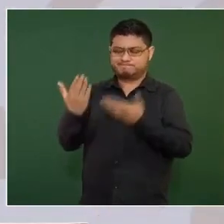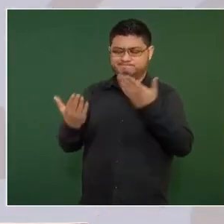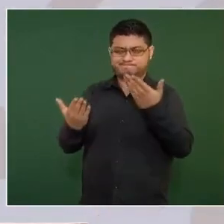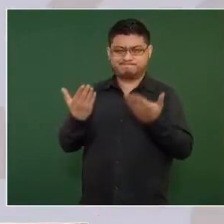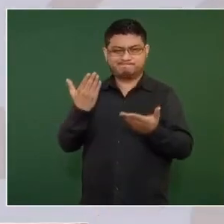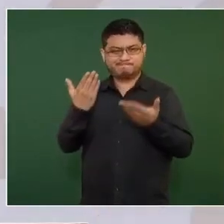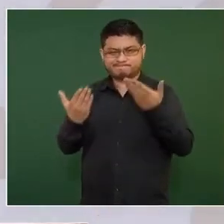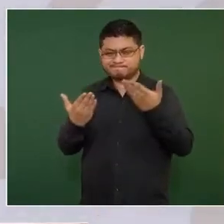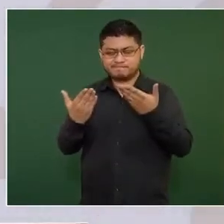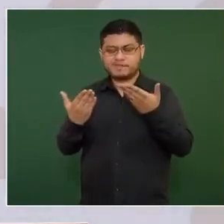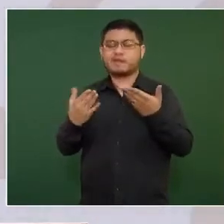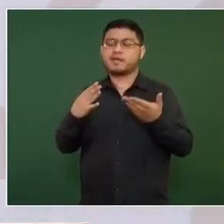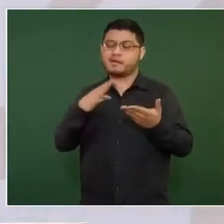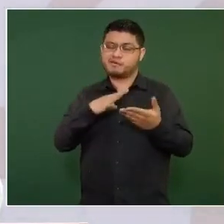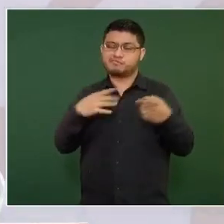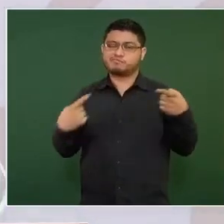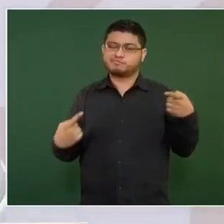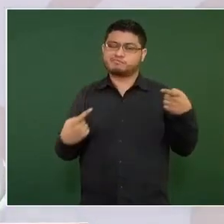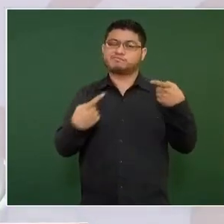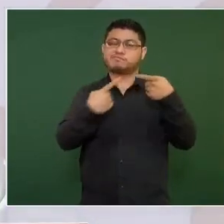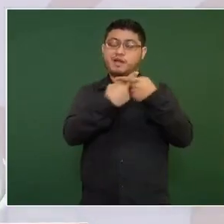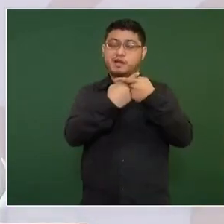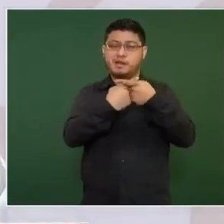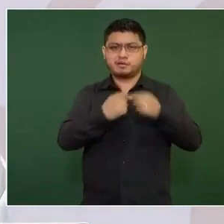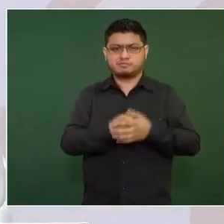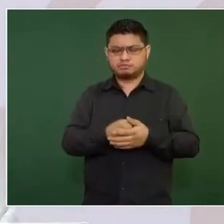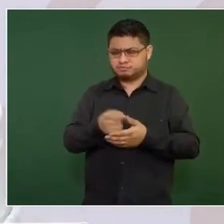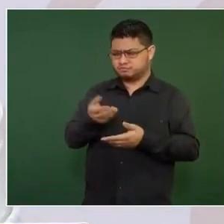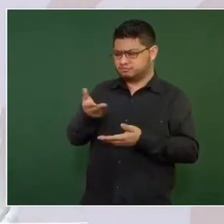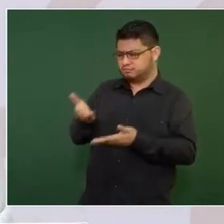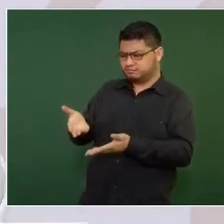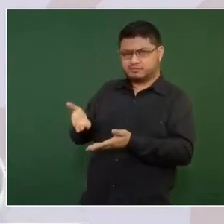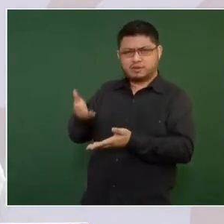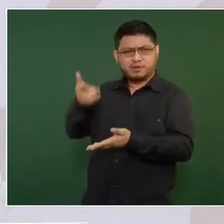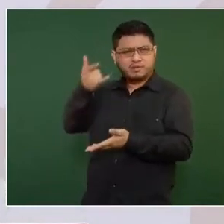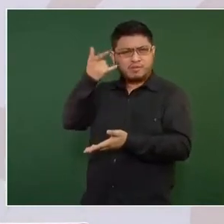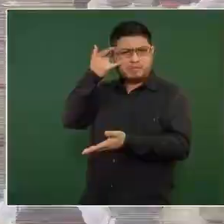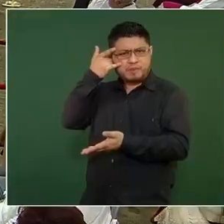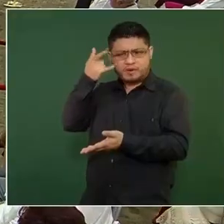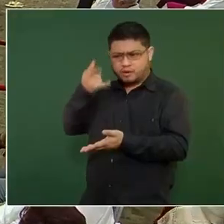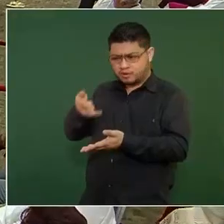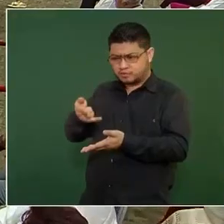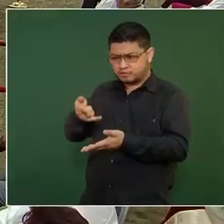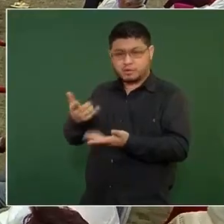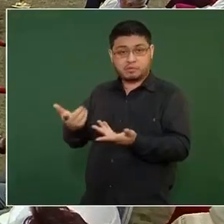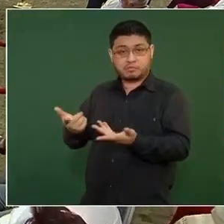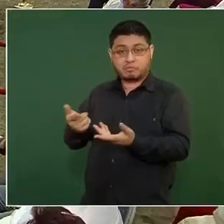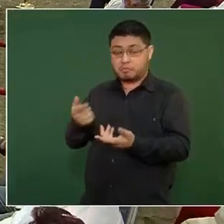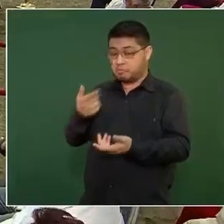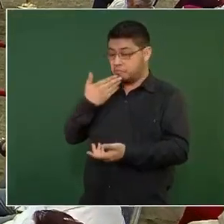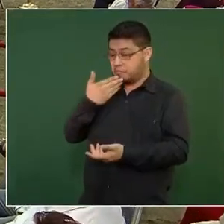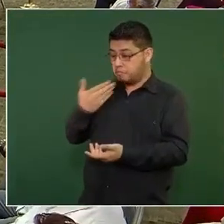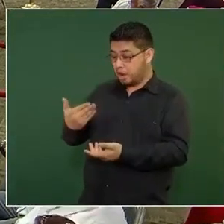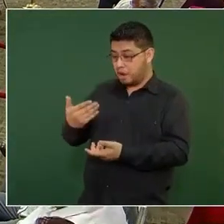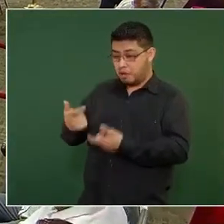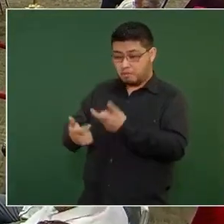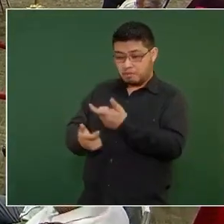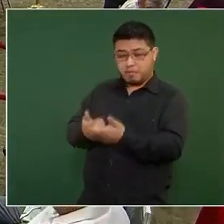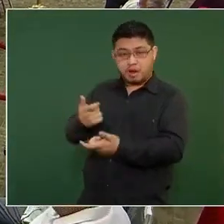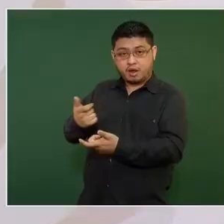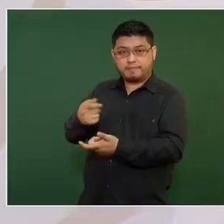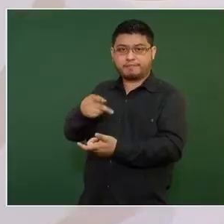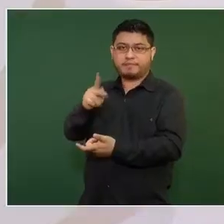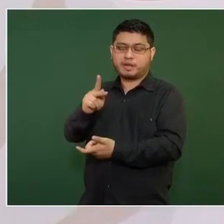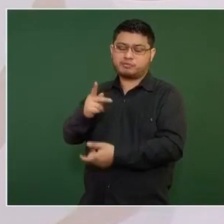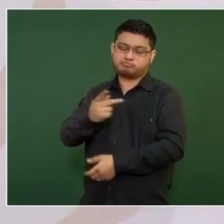la contradicción de ser estados ricos con pueblo pobre. Por eso decidí